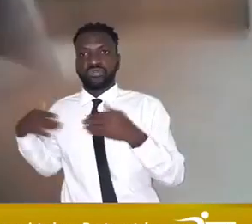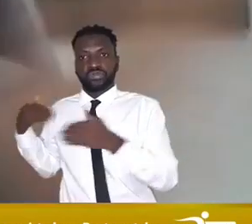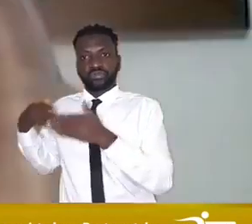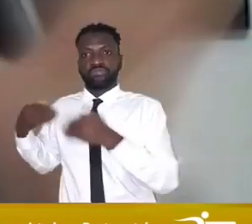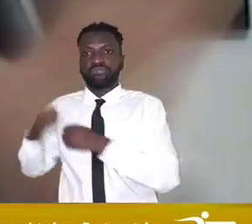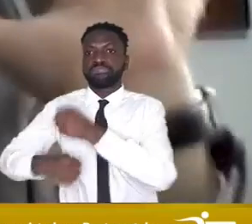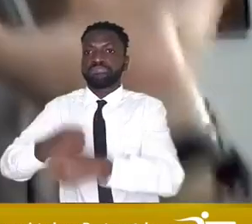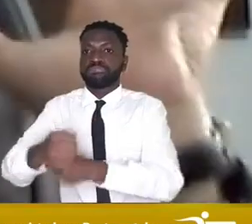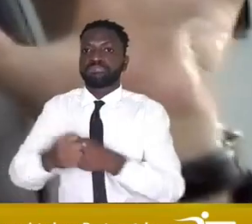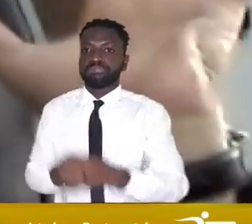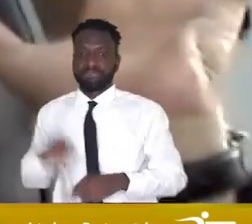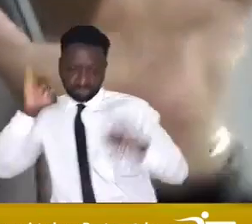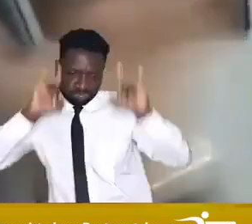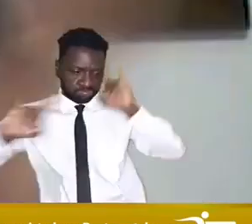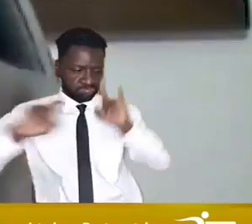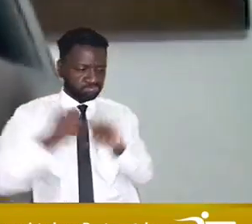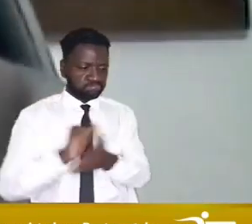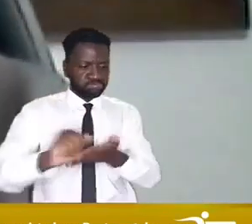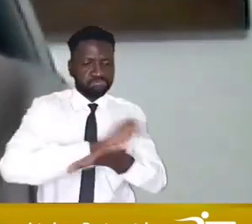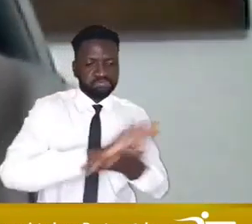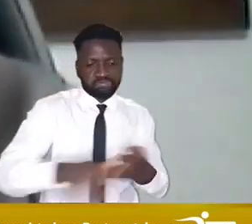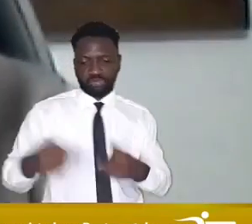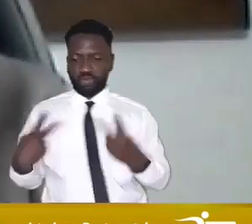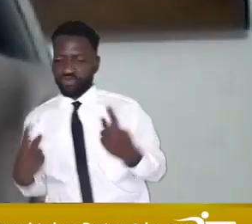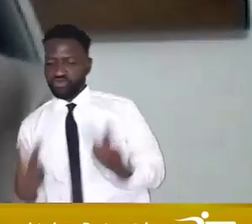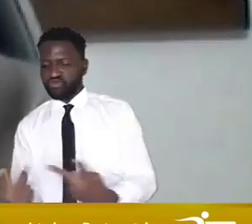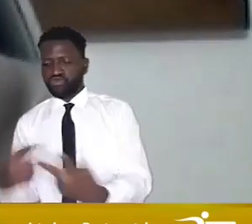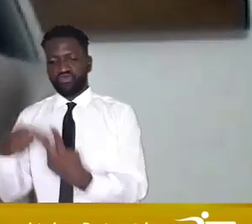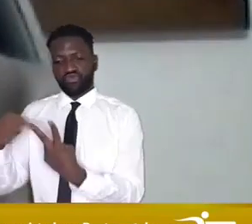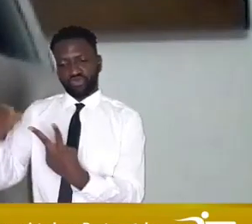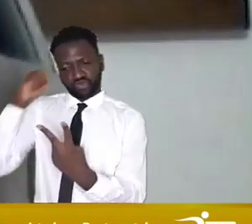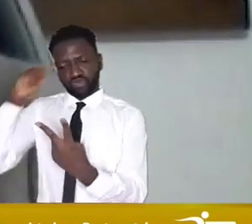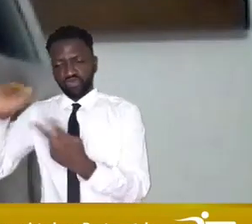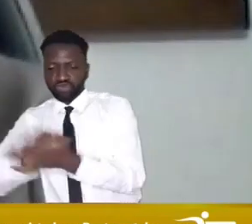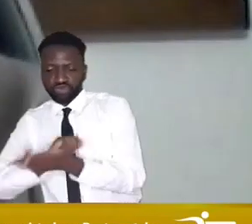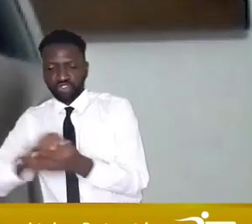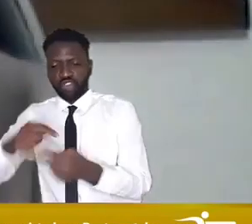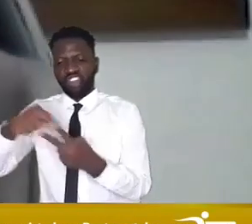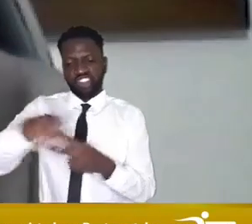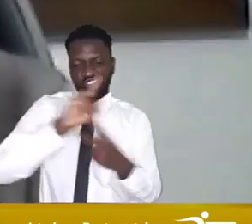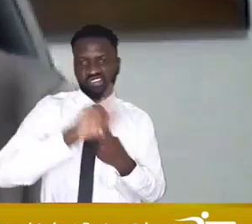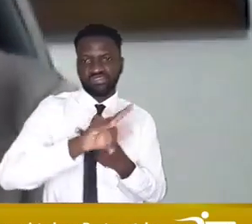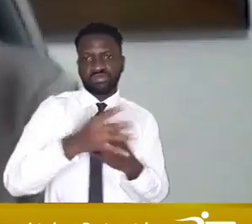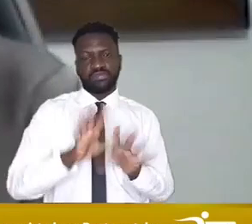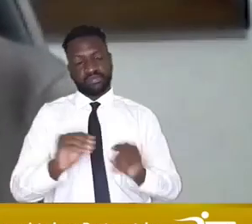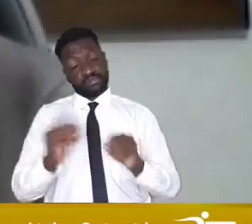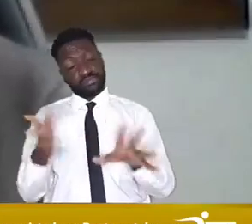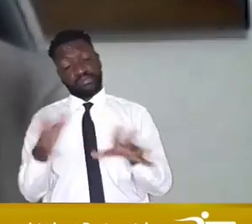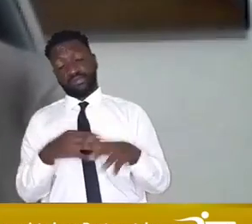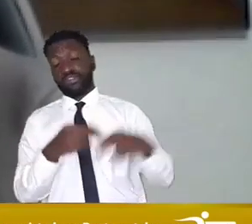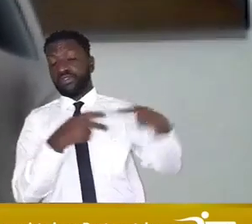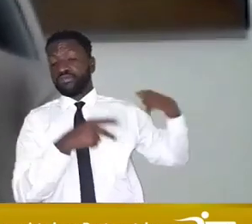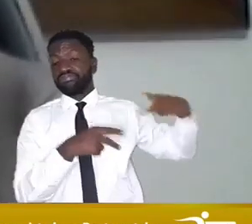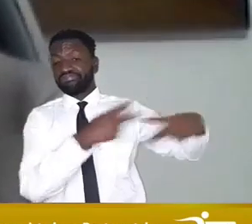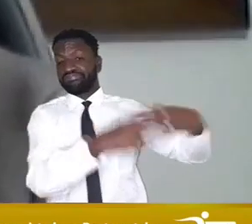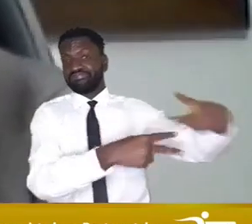son santas, total. Una fábula y una genealogía interminable que no